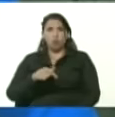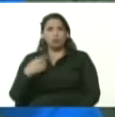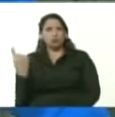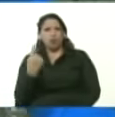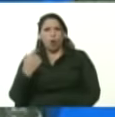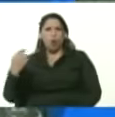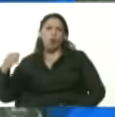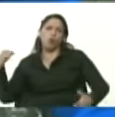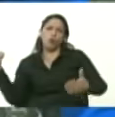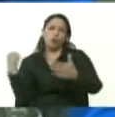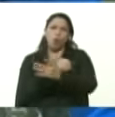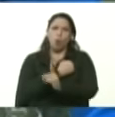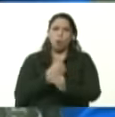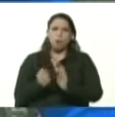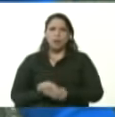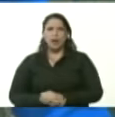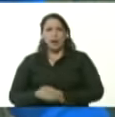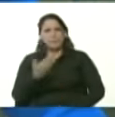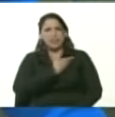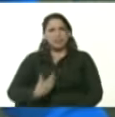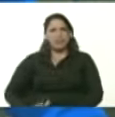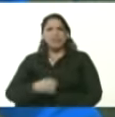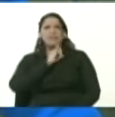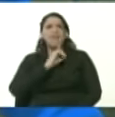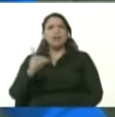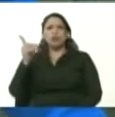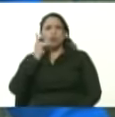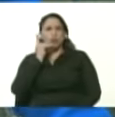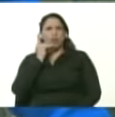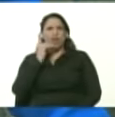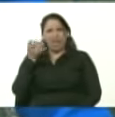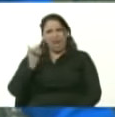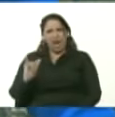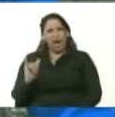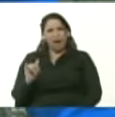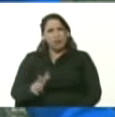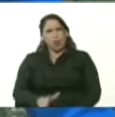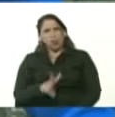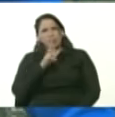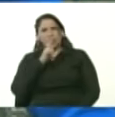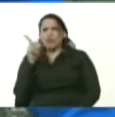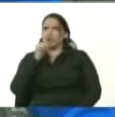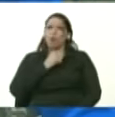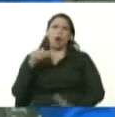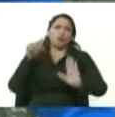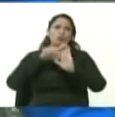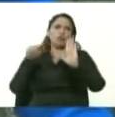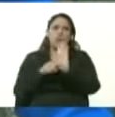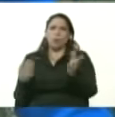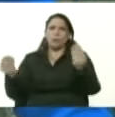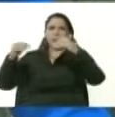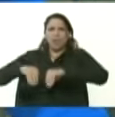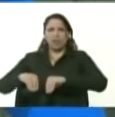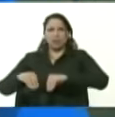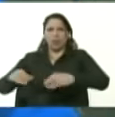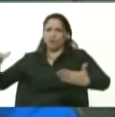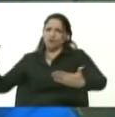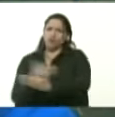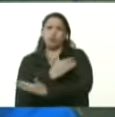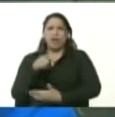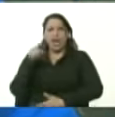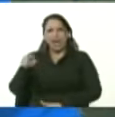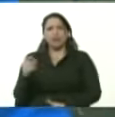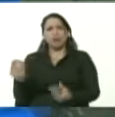el presidente Iván Duque escenifica un estruendoso incumplimiento y asalto a estos